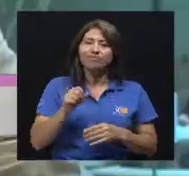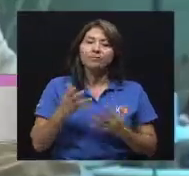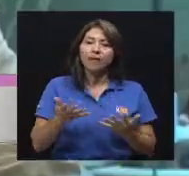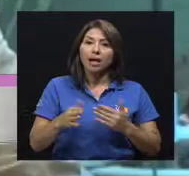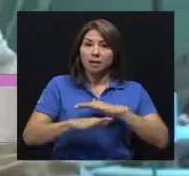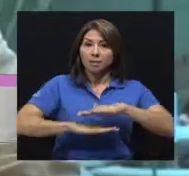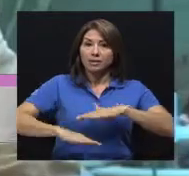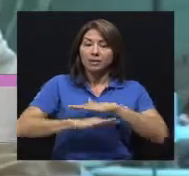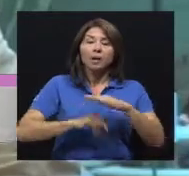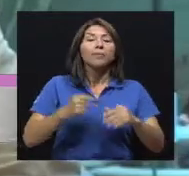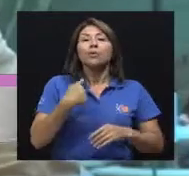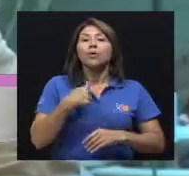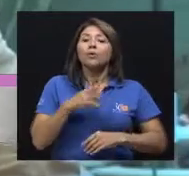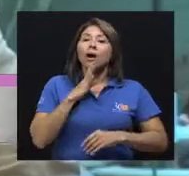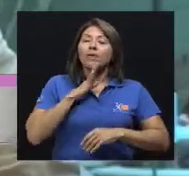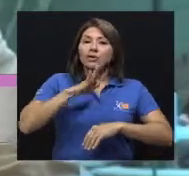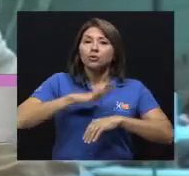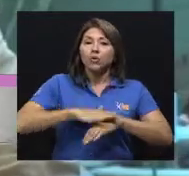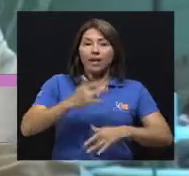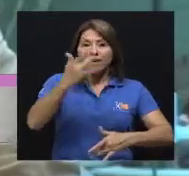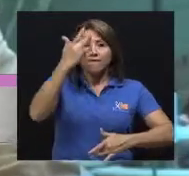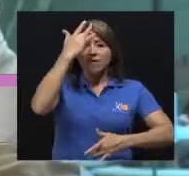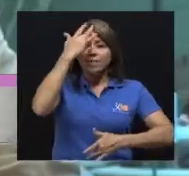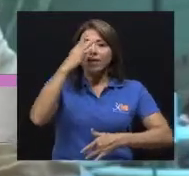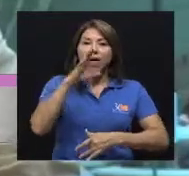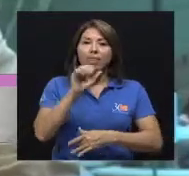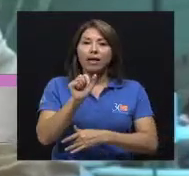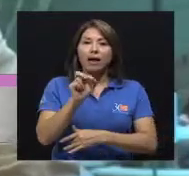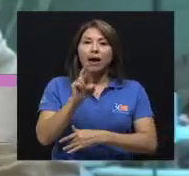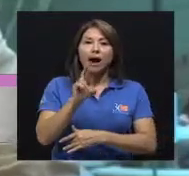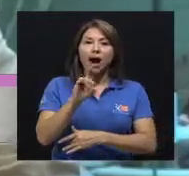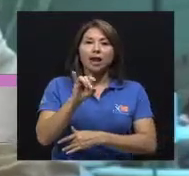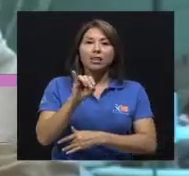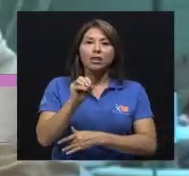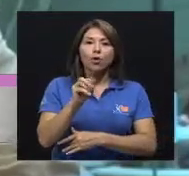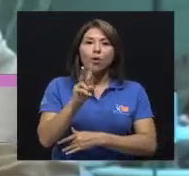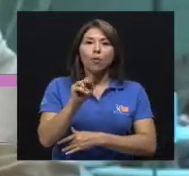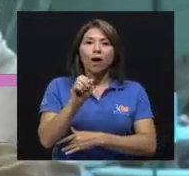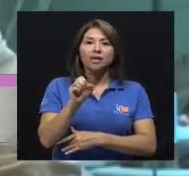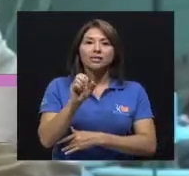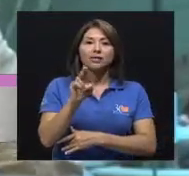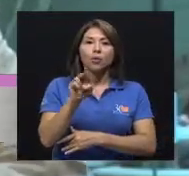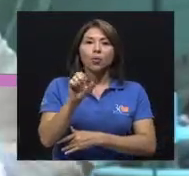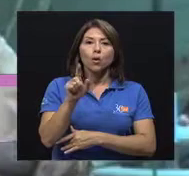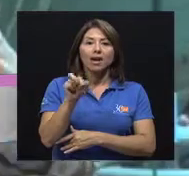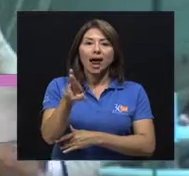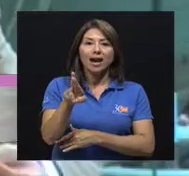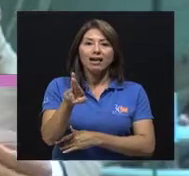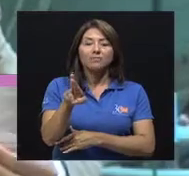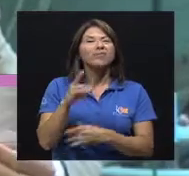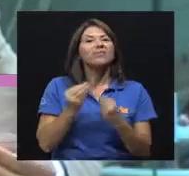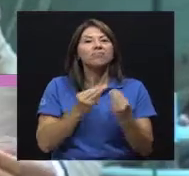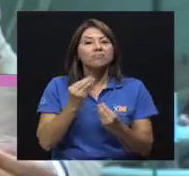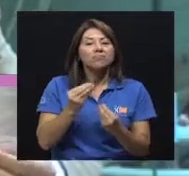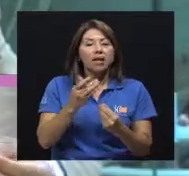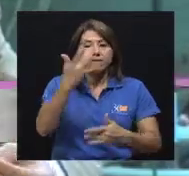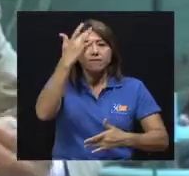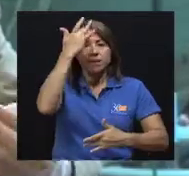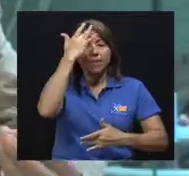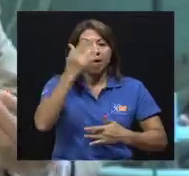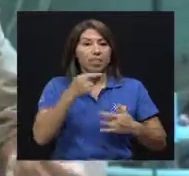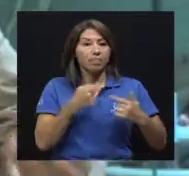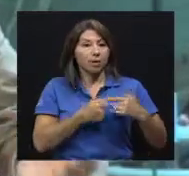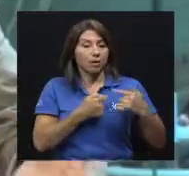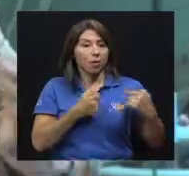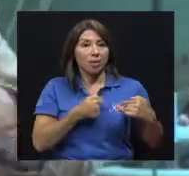básicamente cuando uno se refiere a enfermedades cardiovasculares, se refiere a enfermedades o que son propias del corazón